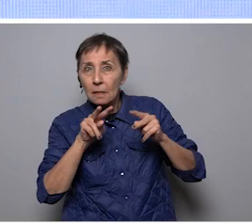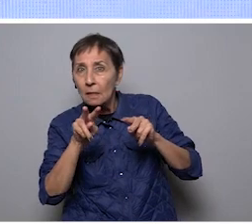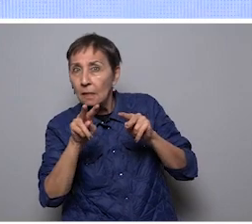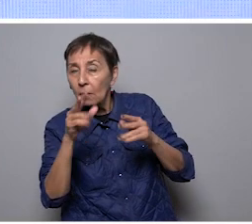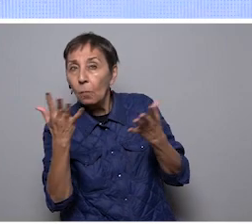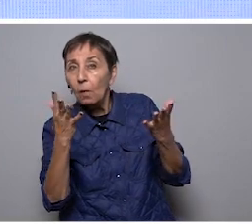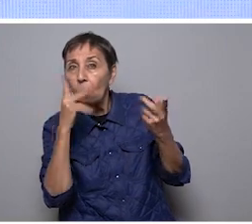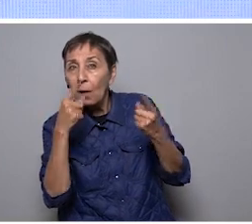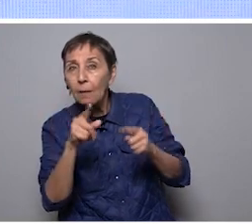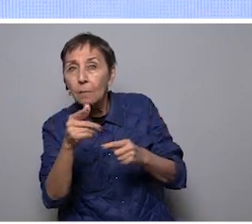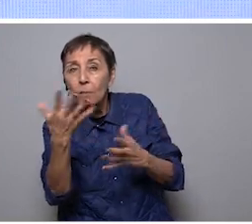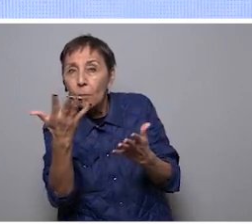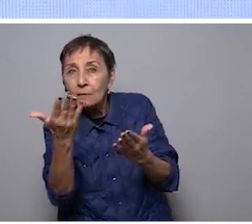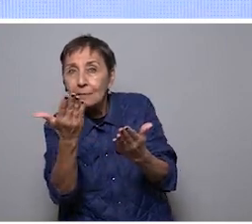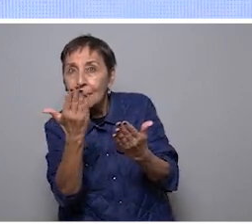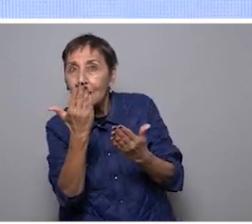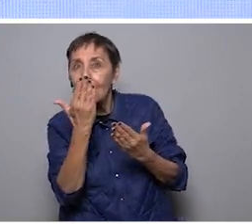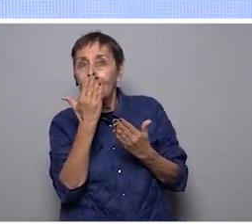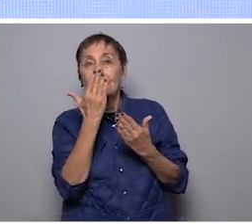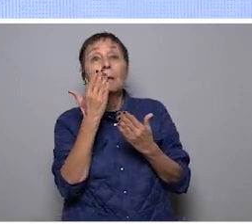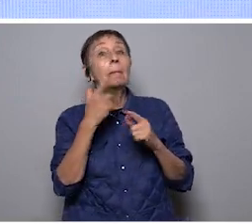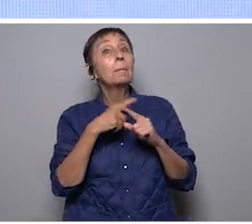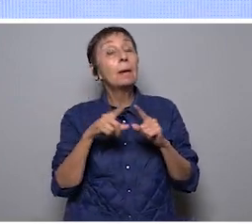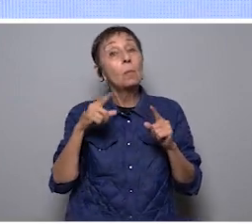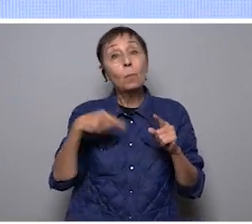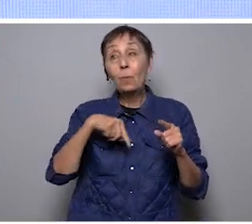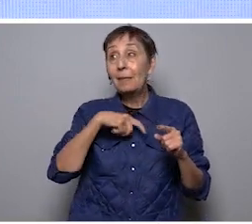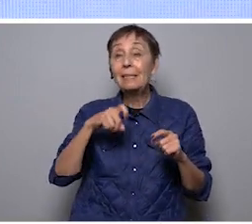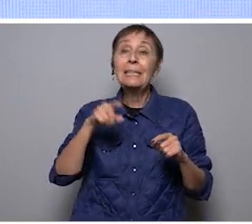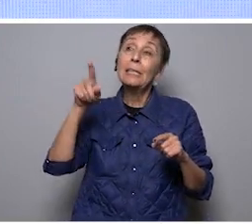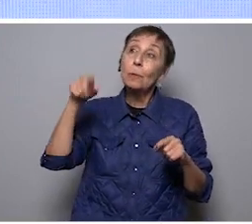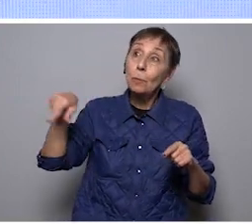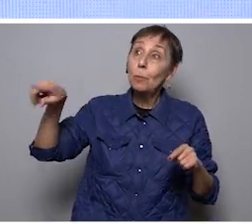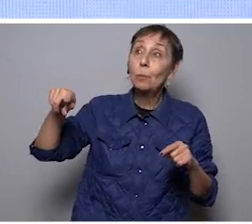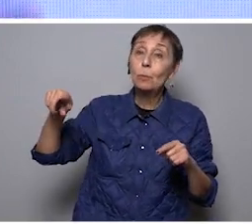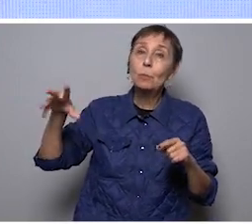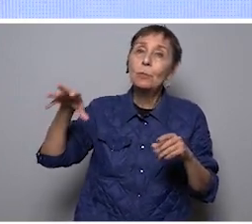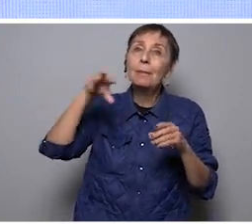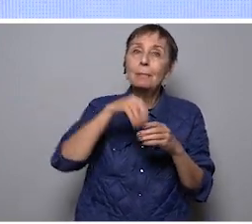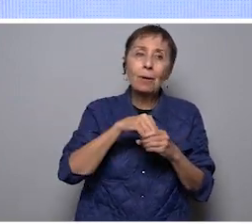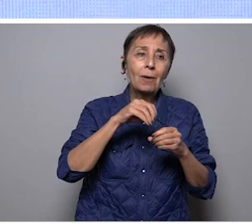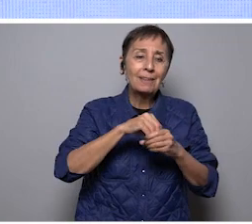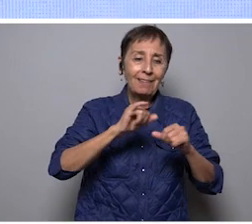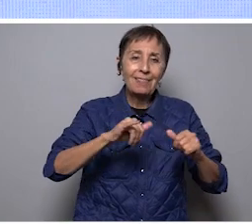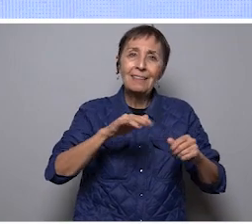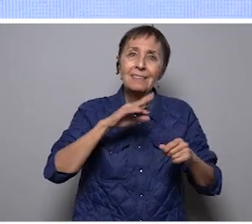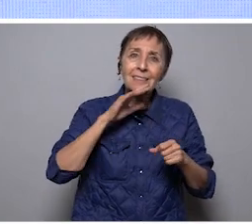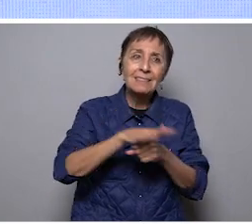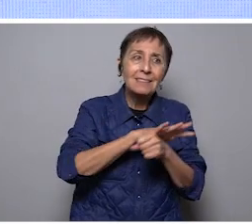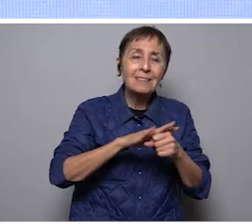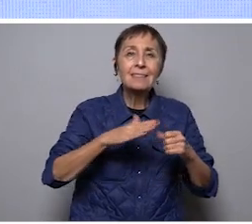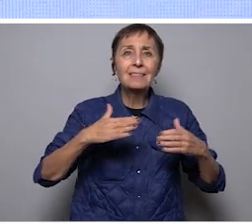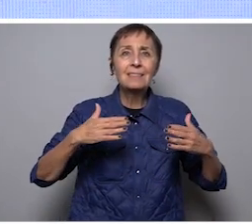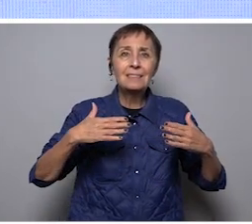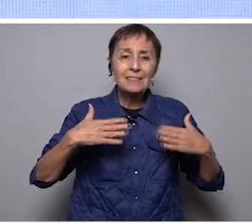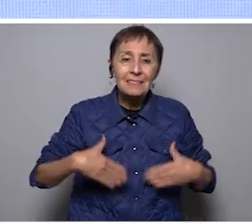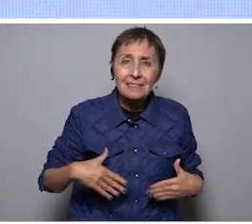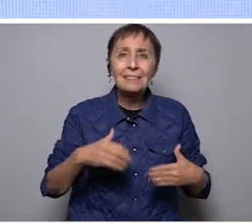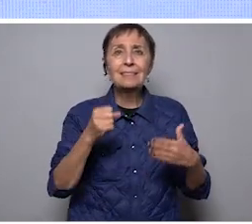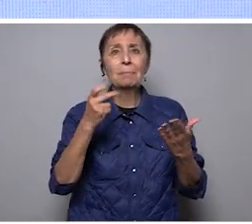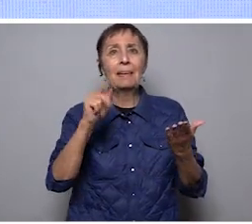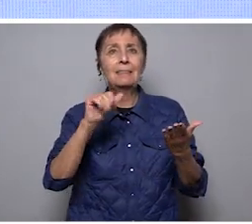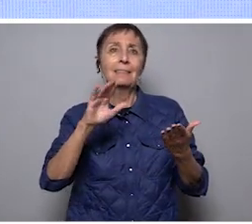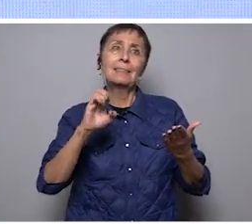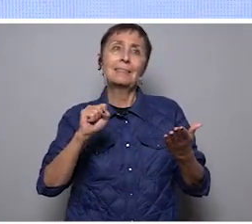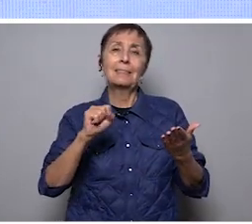ustedes puedan ser parte también de los espacios de discusión de los foros permanentes de construcción colectiva de conocimientos y esa construcción